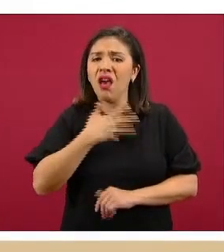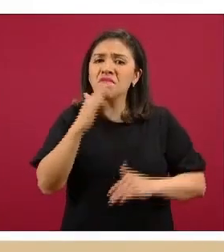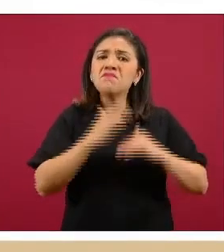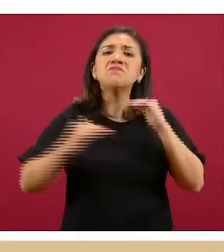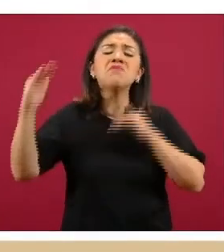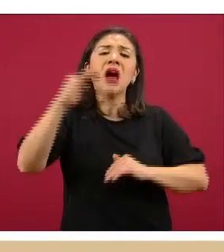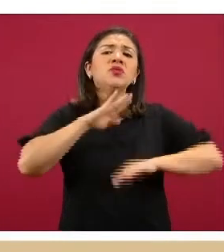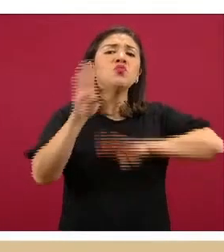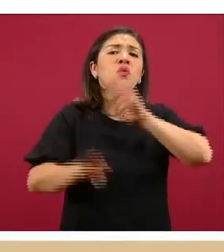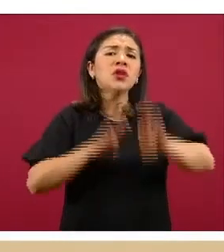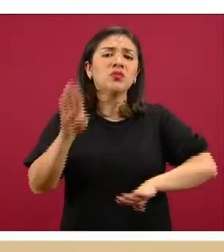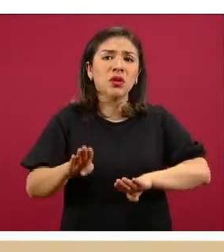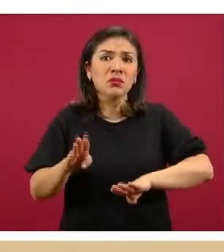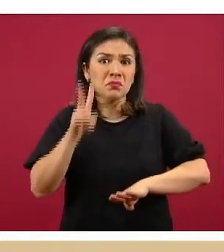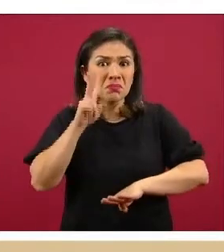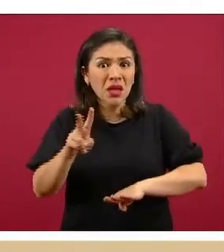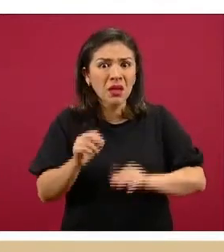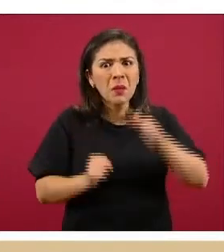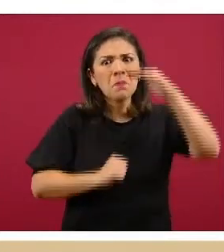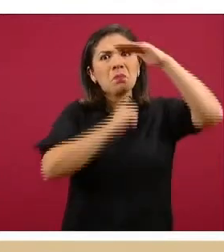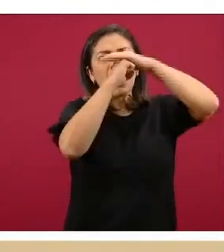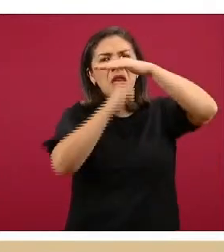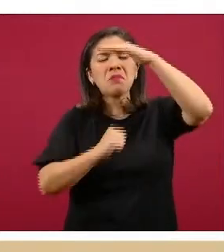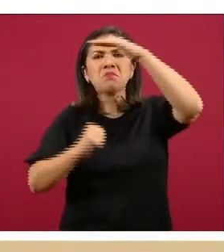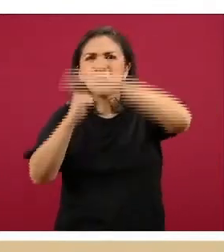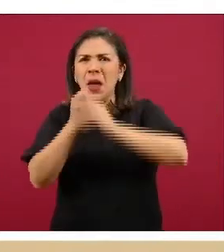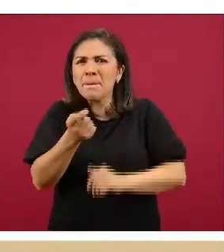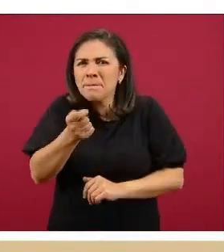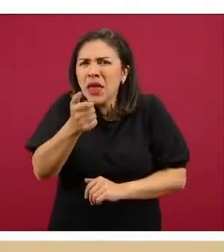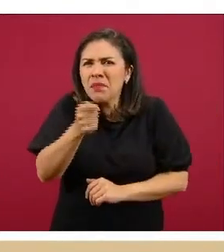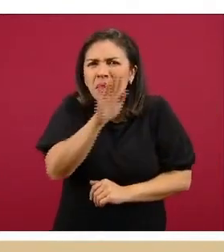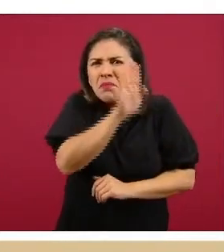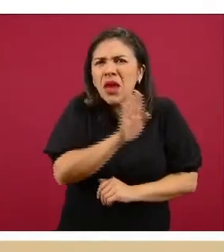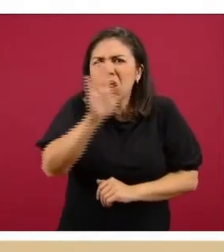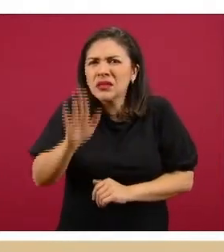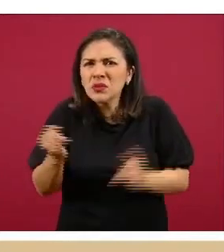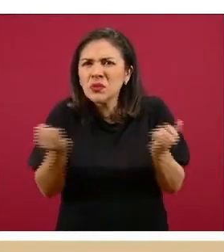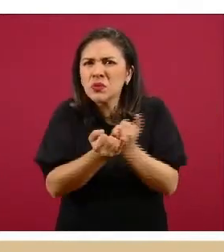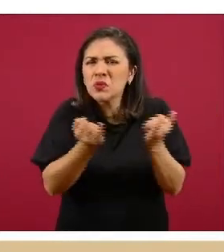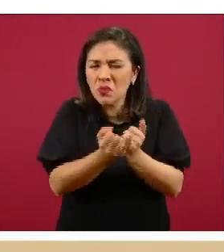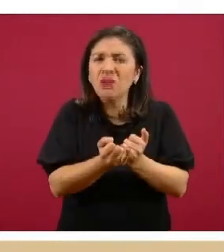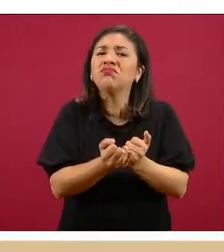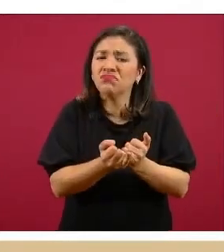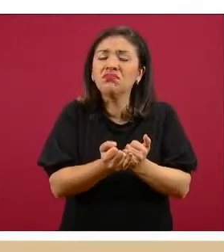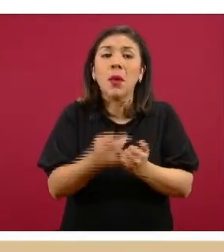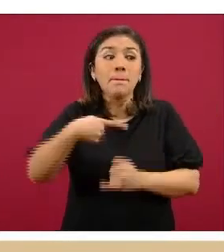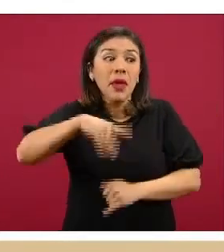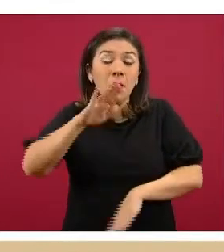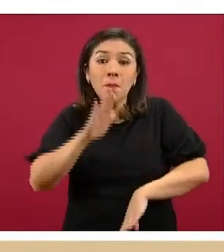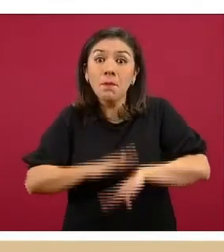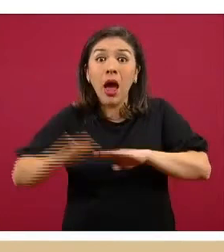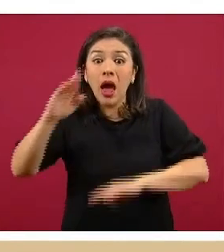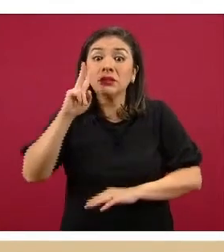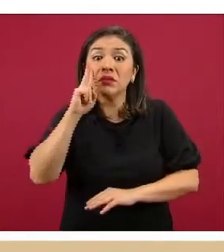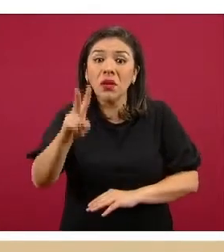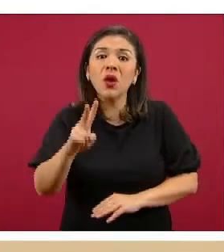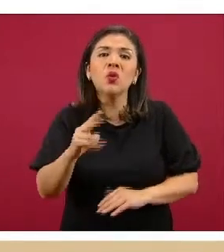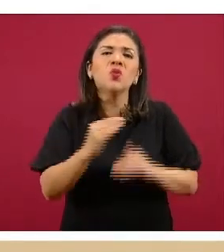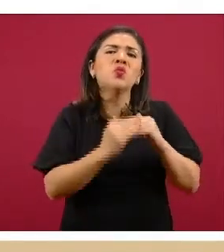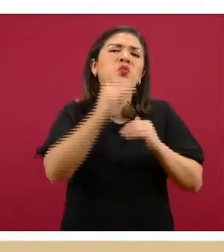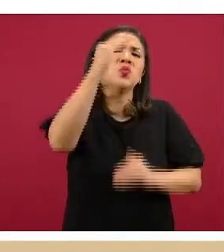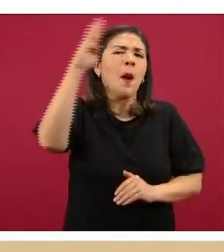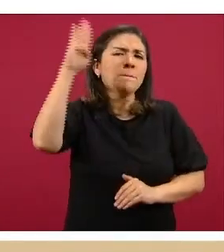mortalidad con picos muy similares y con tendencias también muy similares, aunque la magnitud es claramente